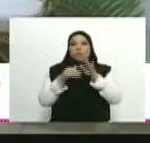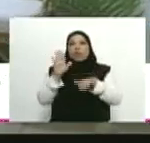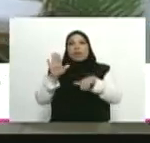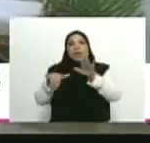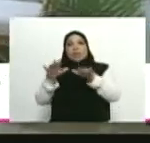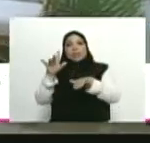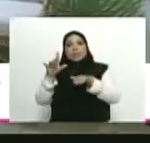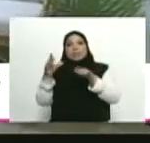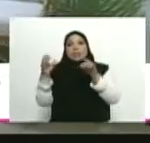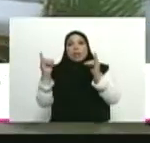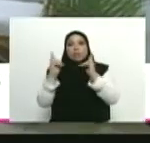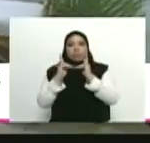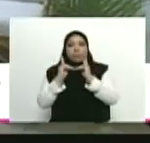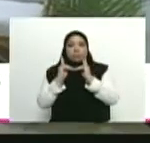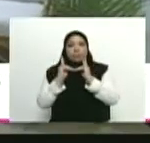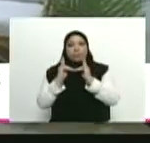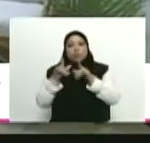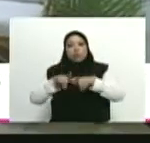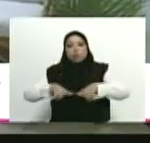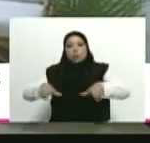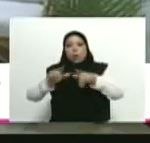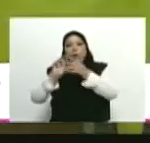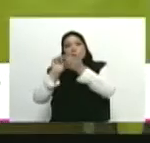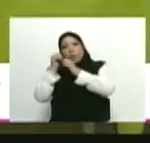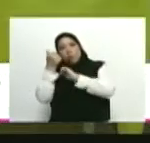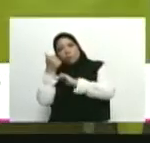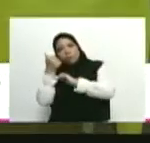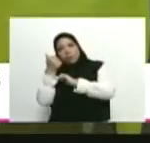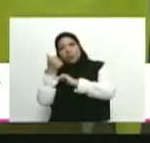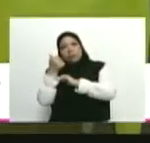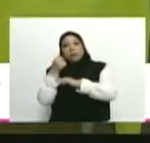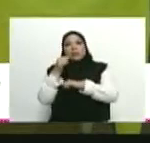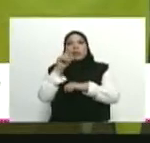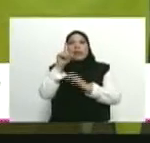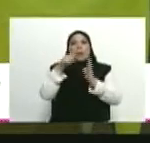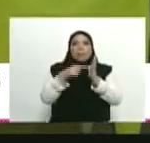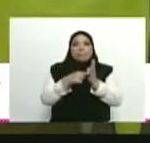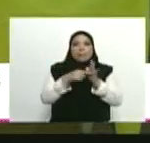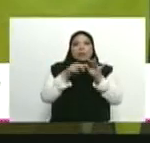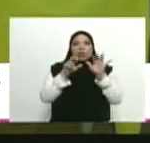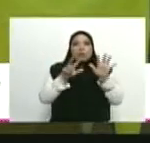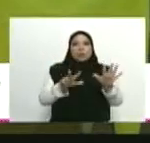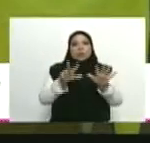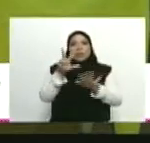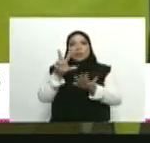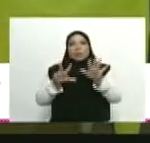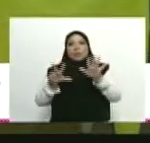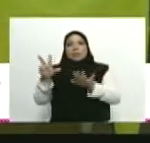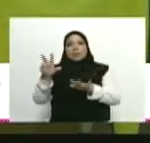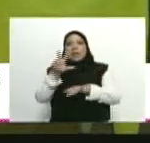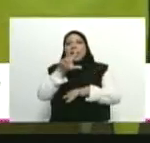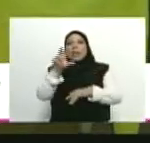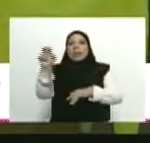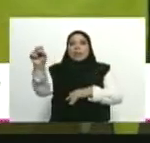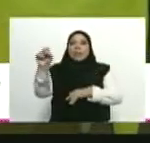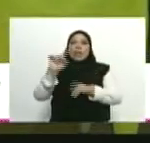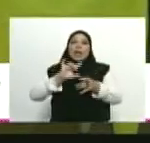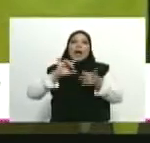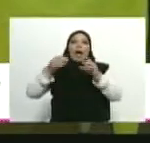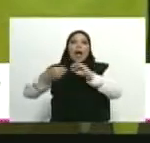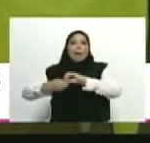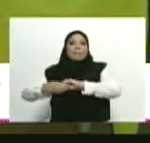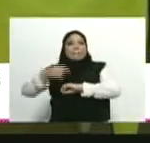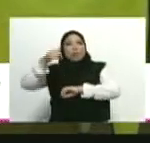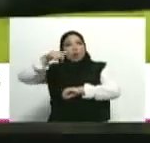habitaciones. En el 1926 lo ampliaron a 30 habitaciones y fue sufriendo cambios importantes que